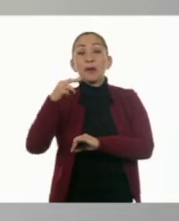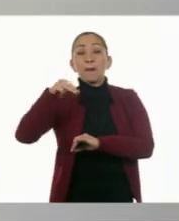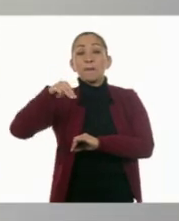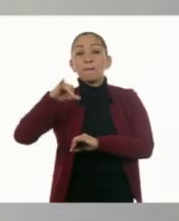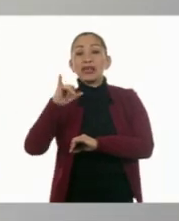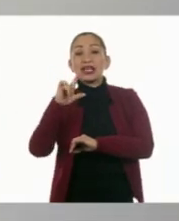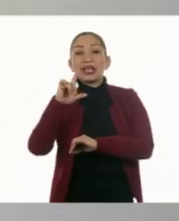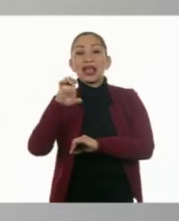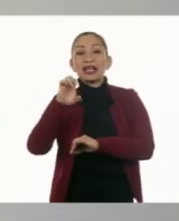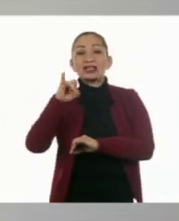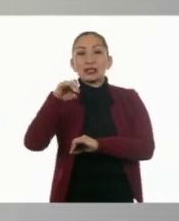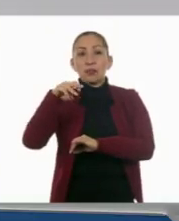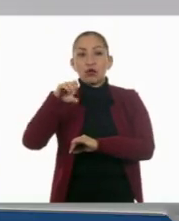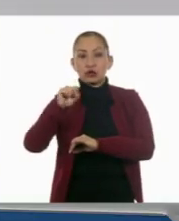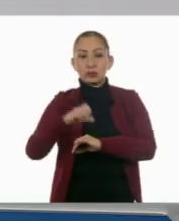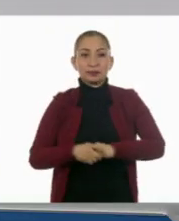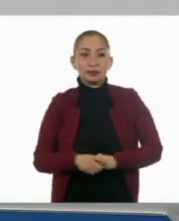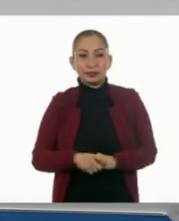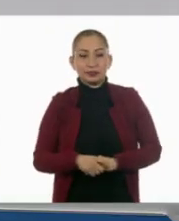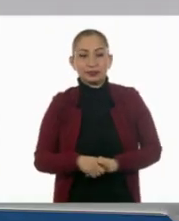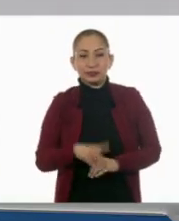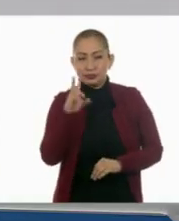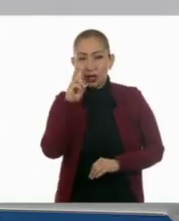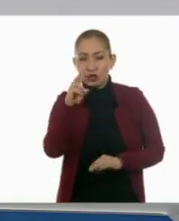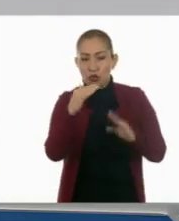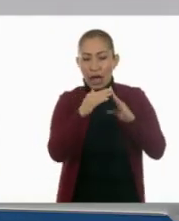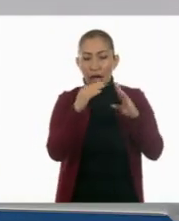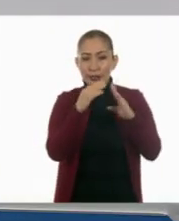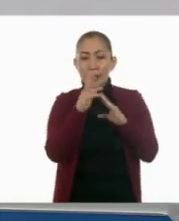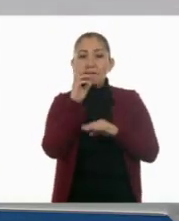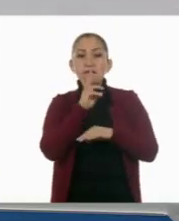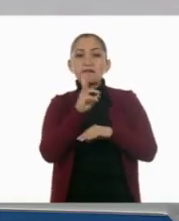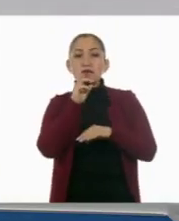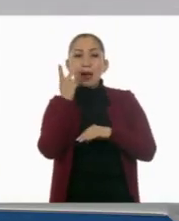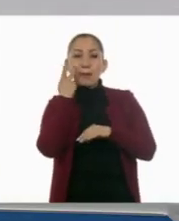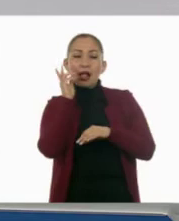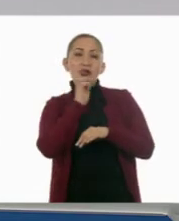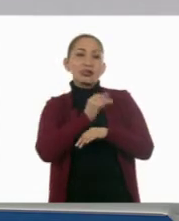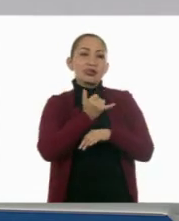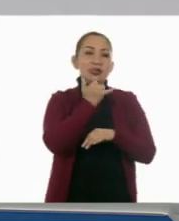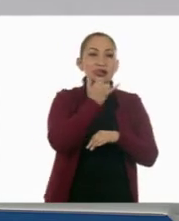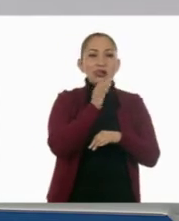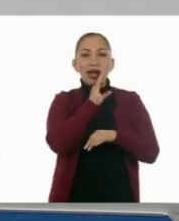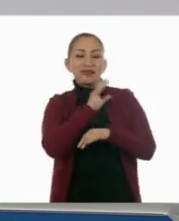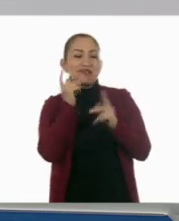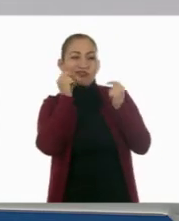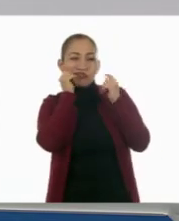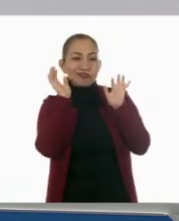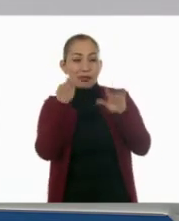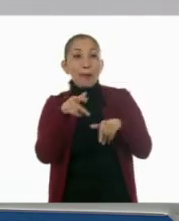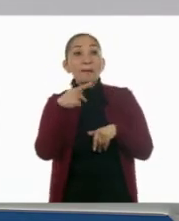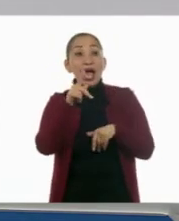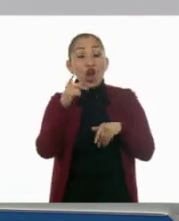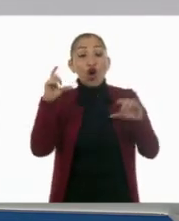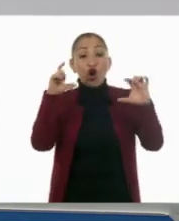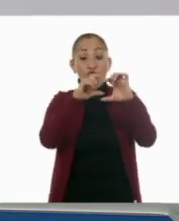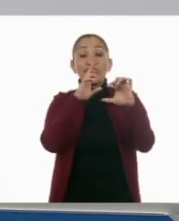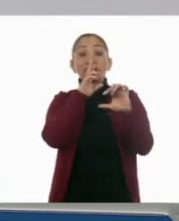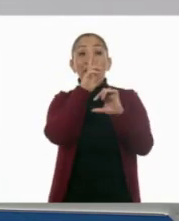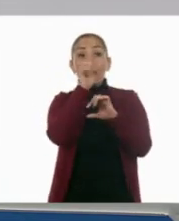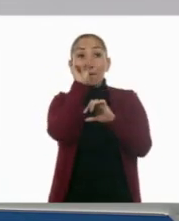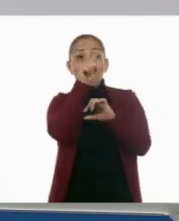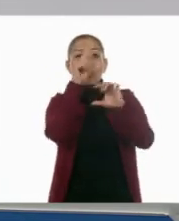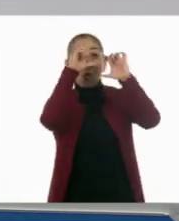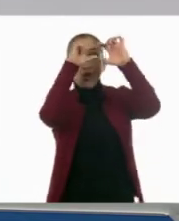milésimos. Entonces, veamos. Ustedes también en casa prueben ensayo y error, pero que sí nos dé este